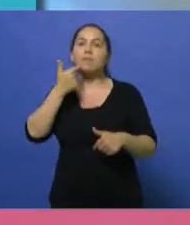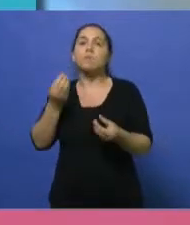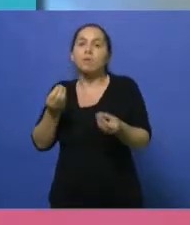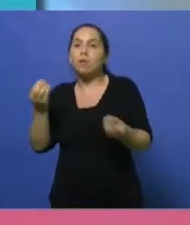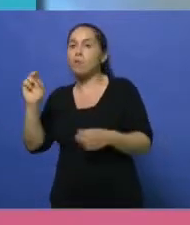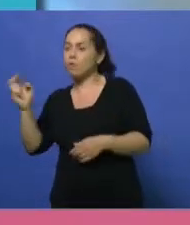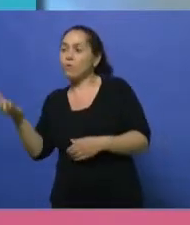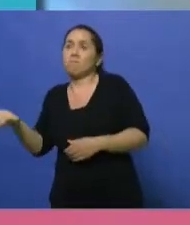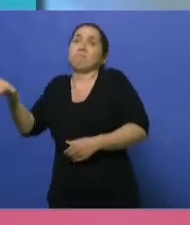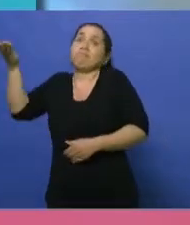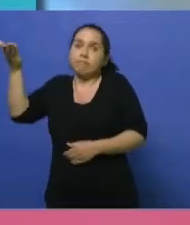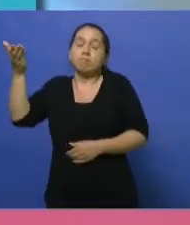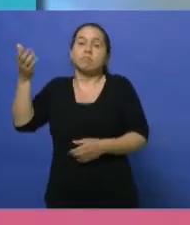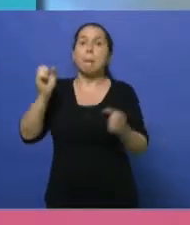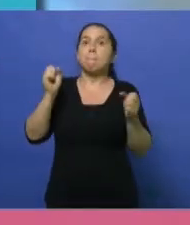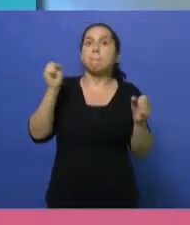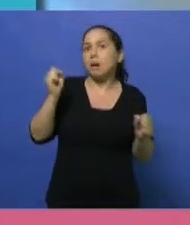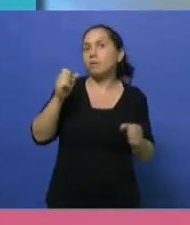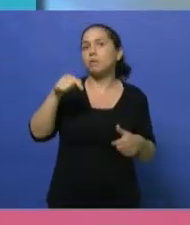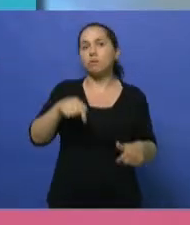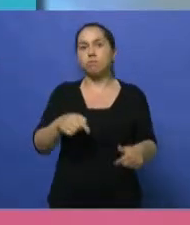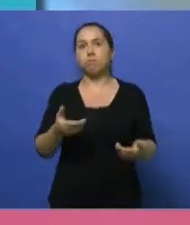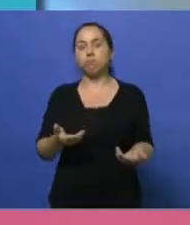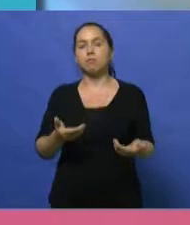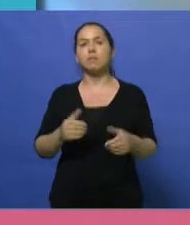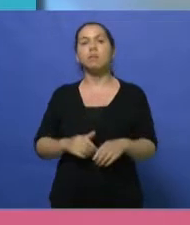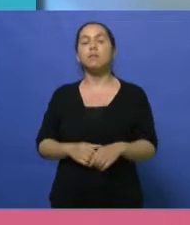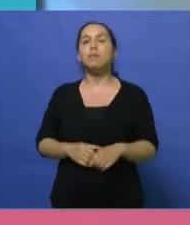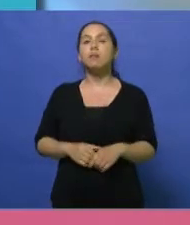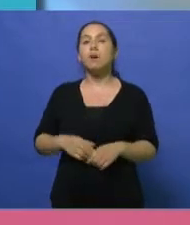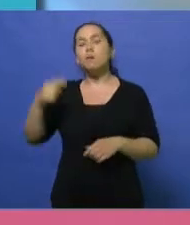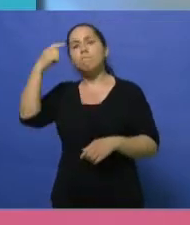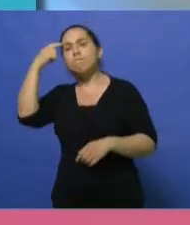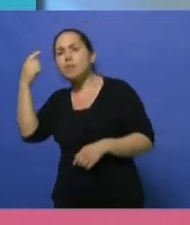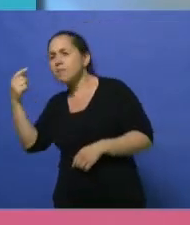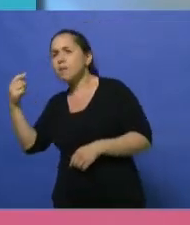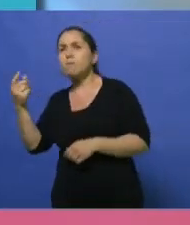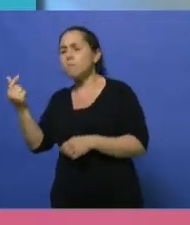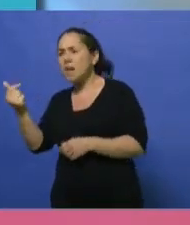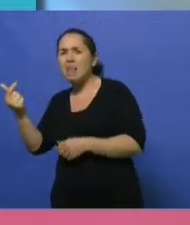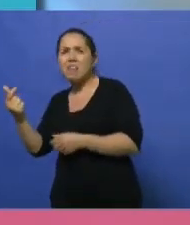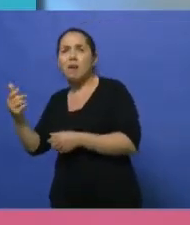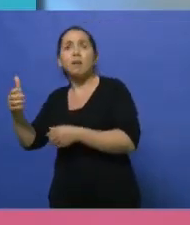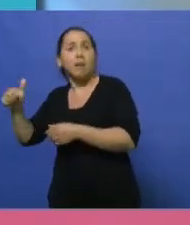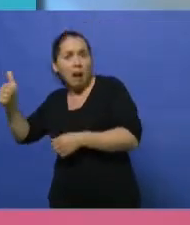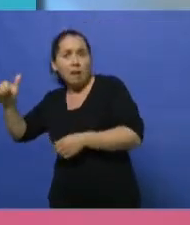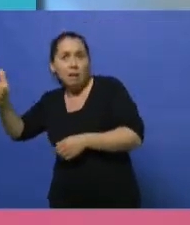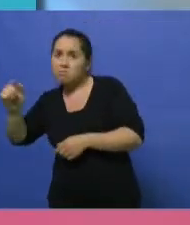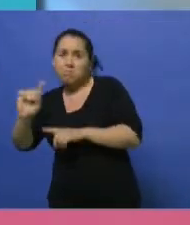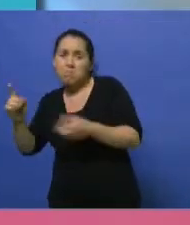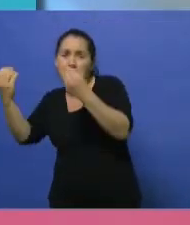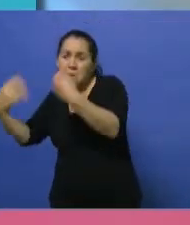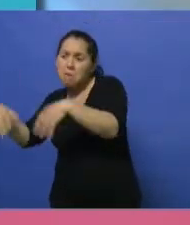mucho, van a generar, ellos consideran de que no han ganado o han perdido plata y por lo tanto entre abril y